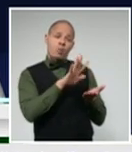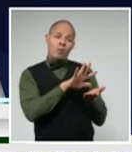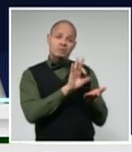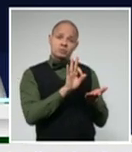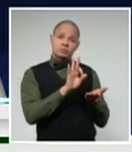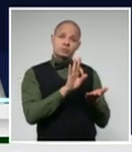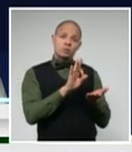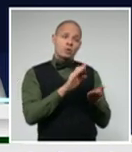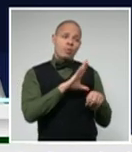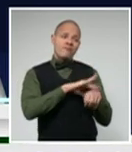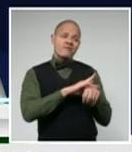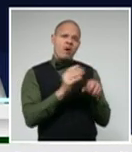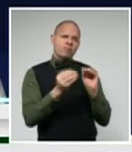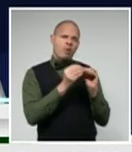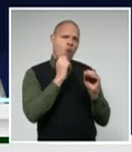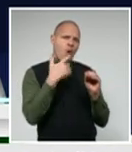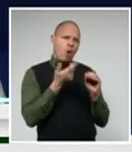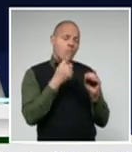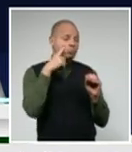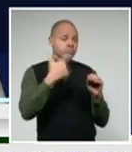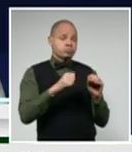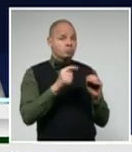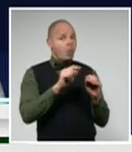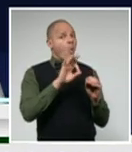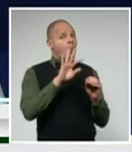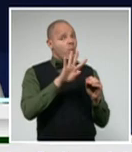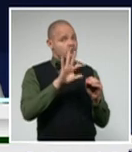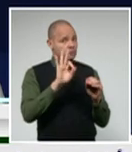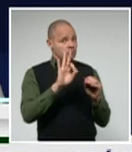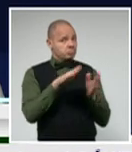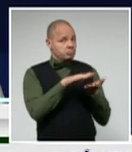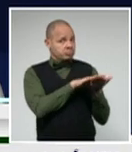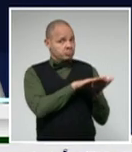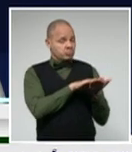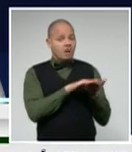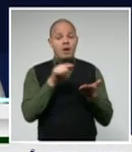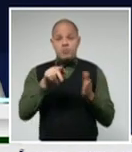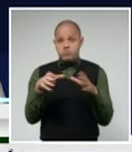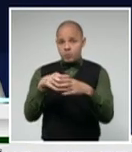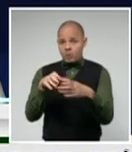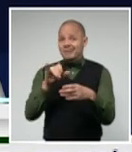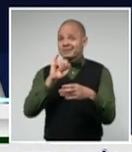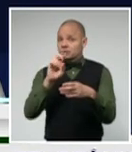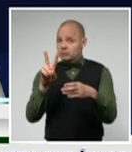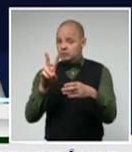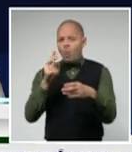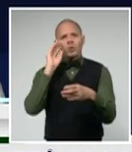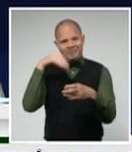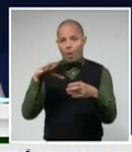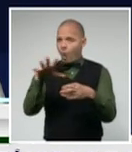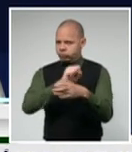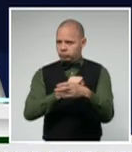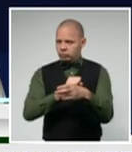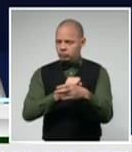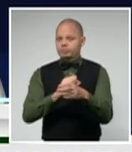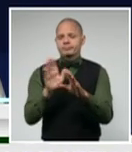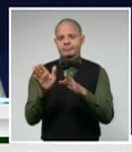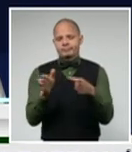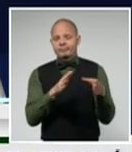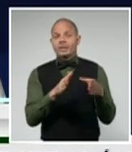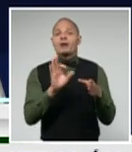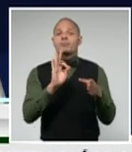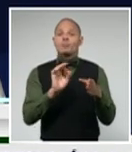infección. Como ya explicamos, 2 de los 62 diagnosticados ayer, pues tienen como fuente de infección